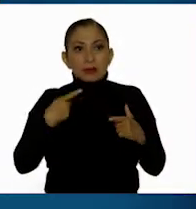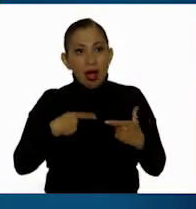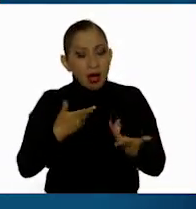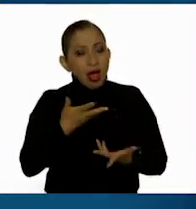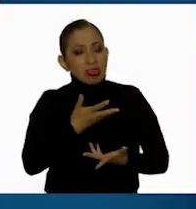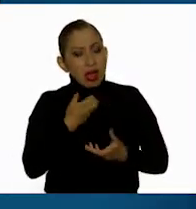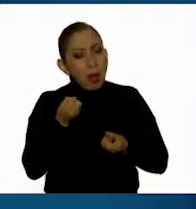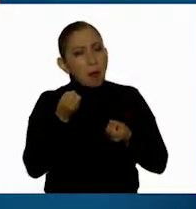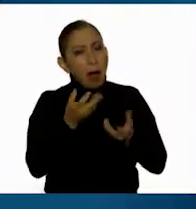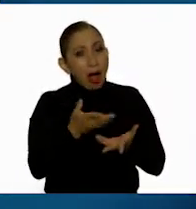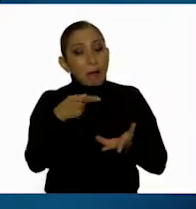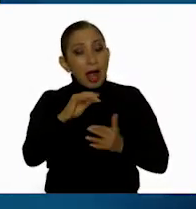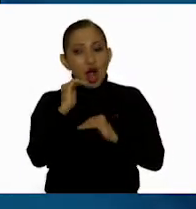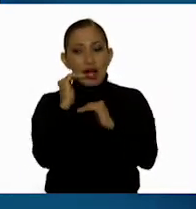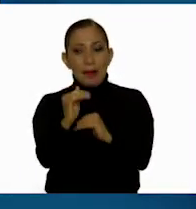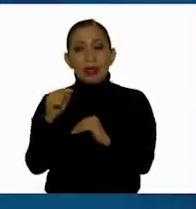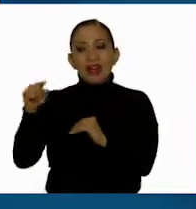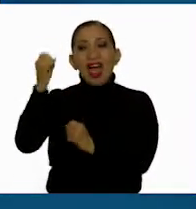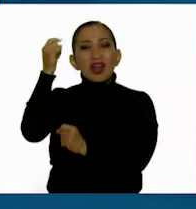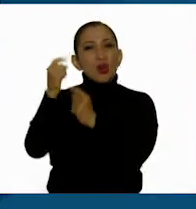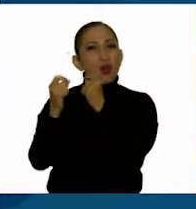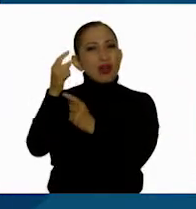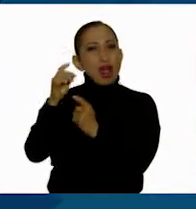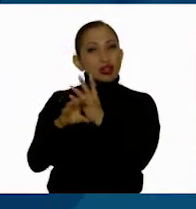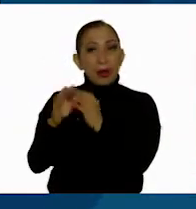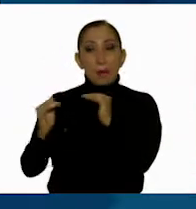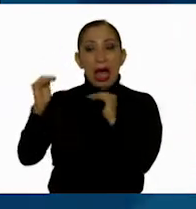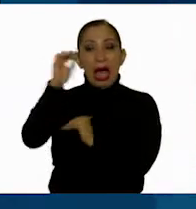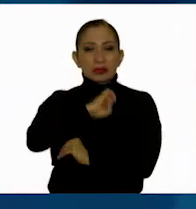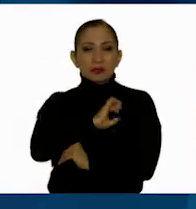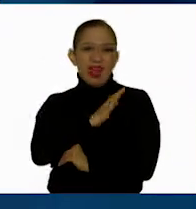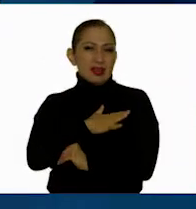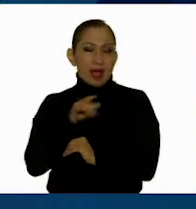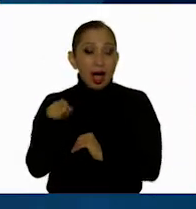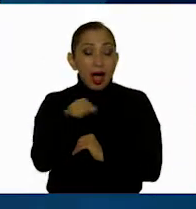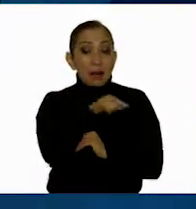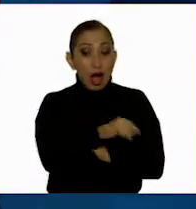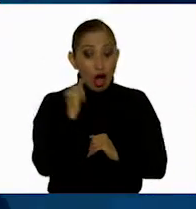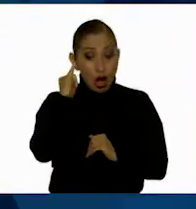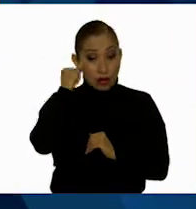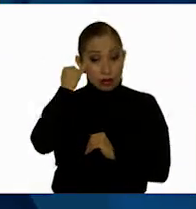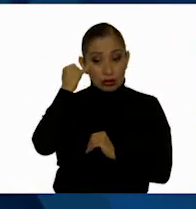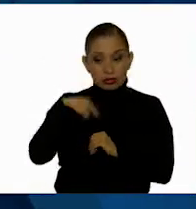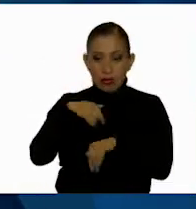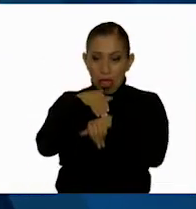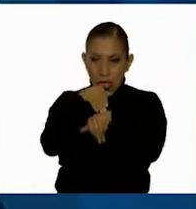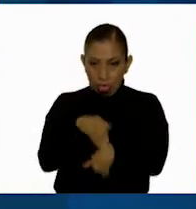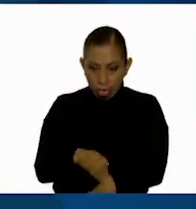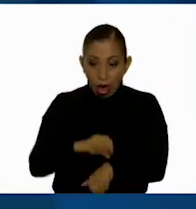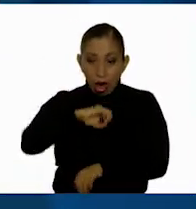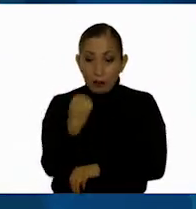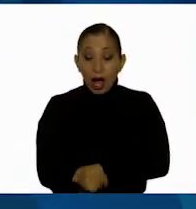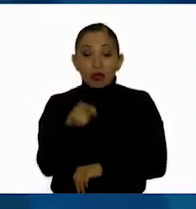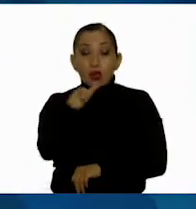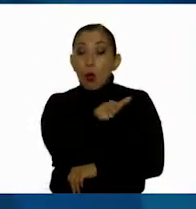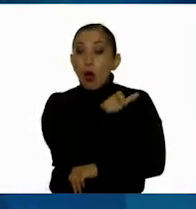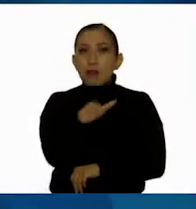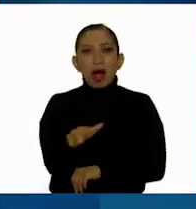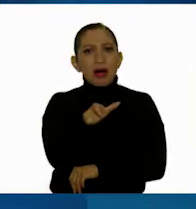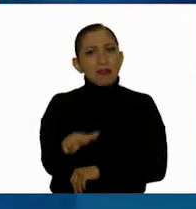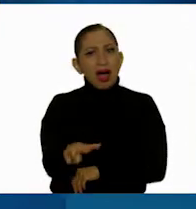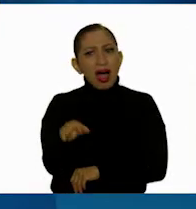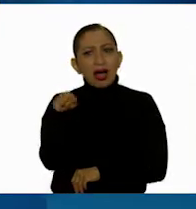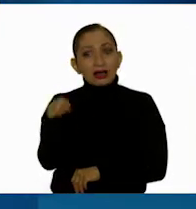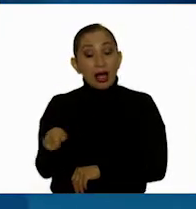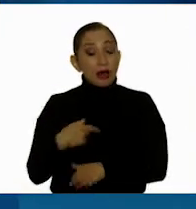prerrogativas, aunque limitados ante los privilegios de los españoles. Por su parte, los indios son vasallos, obligados a pagar tributo y gozan